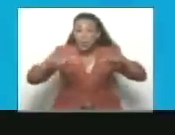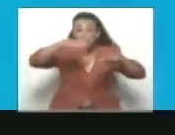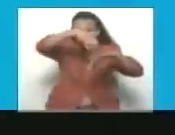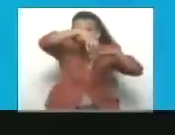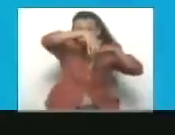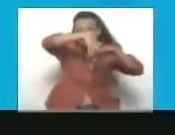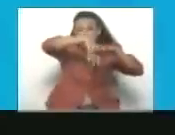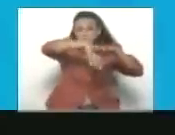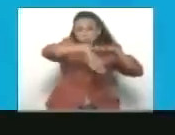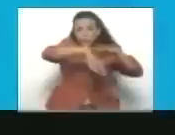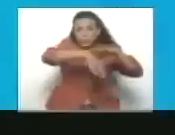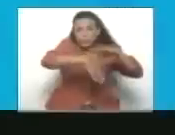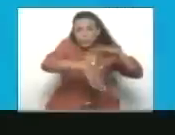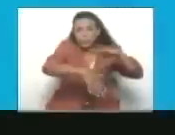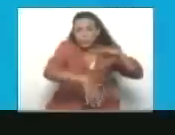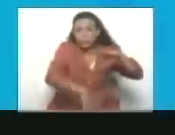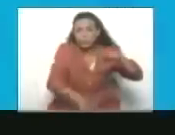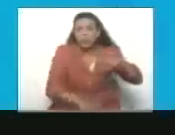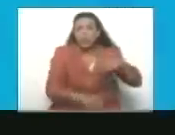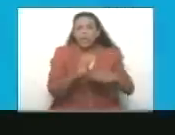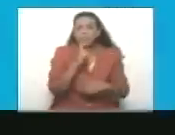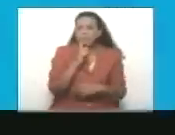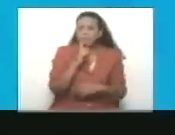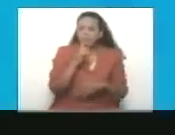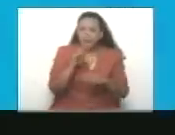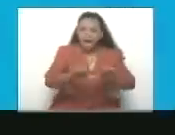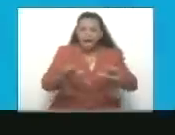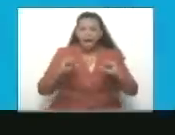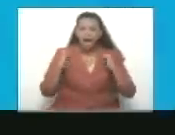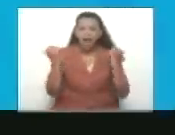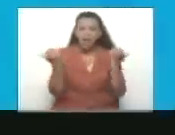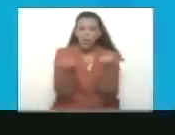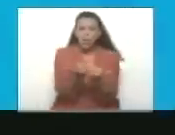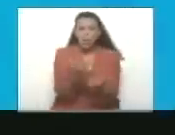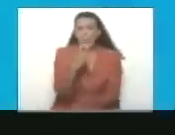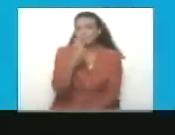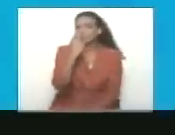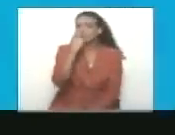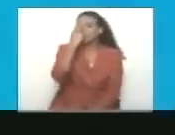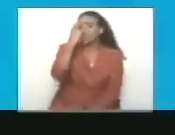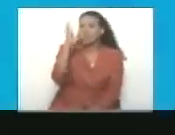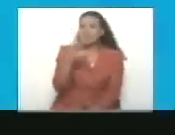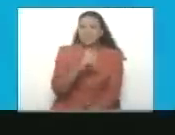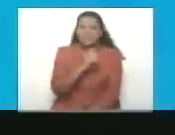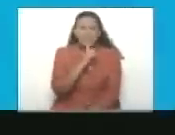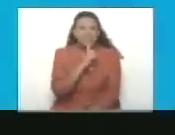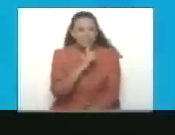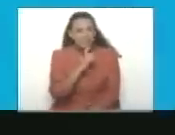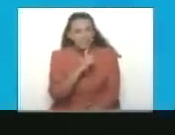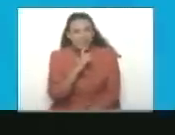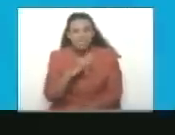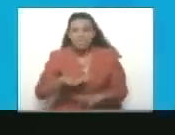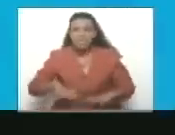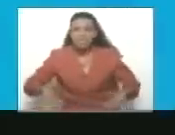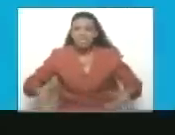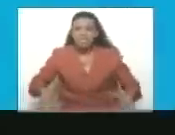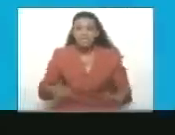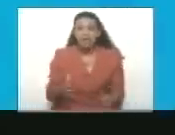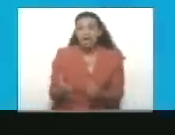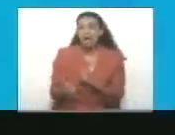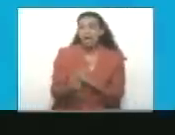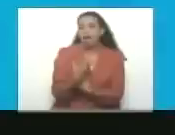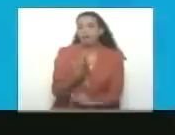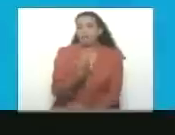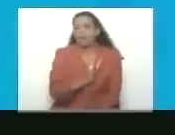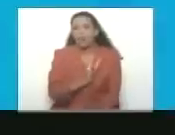verdad que cede Y de verdad que los salones se ponen Y de verdad que también aparte que estamos siendo afectados por